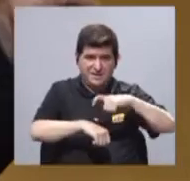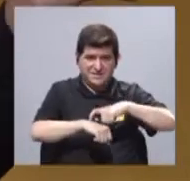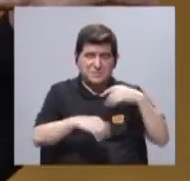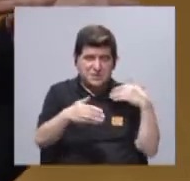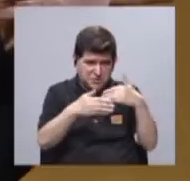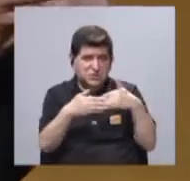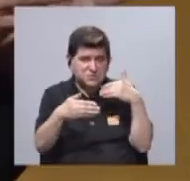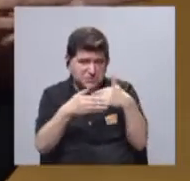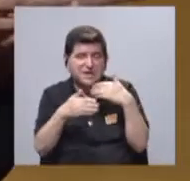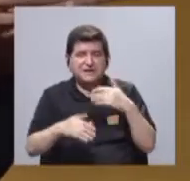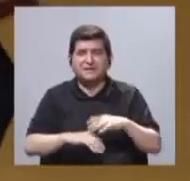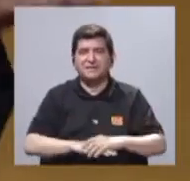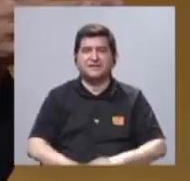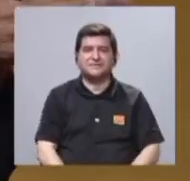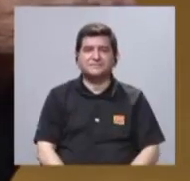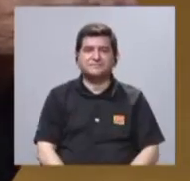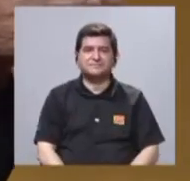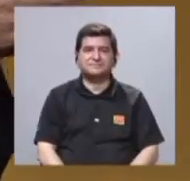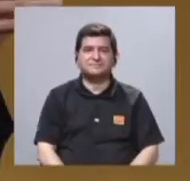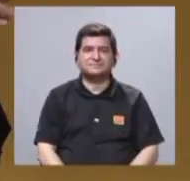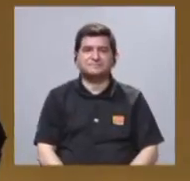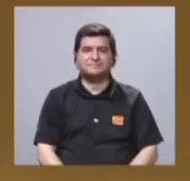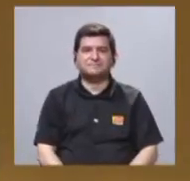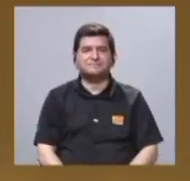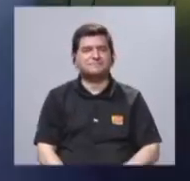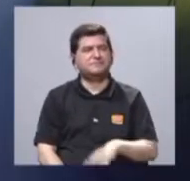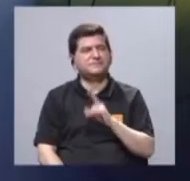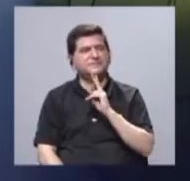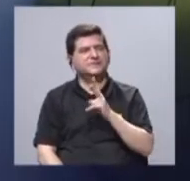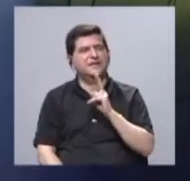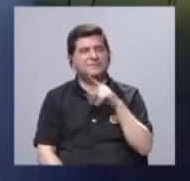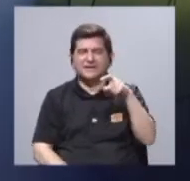Centroamérica estaba cerca, y además